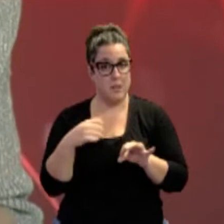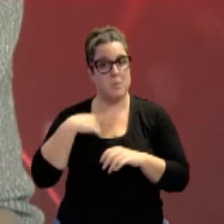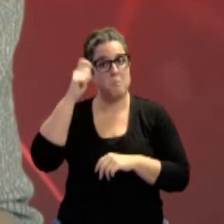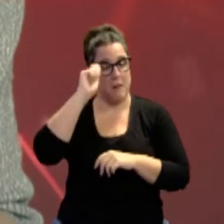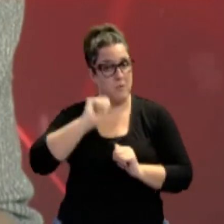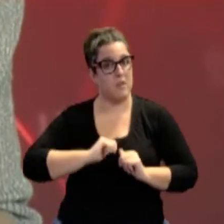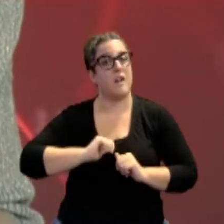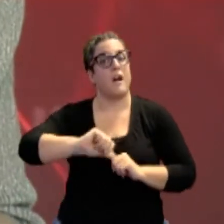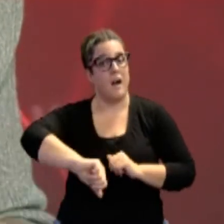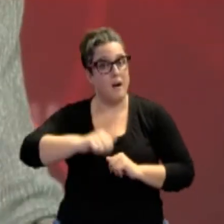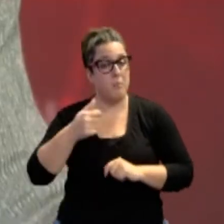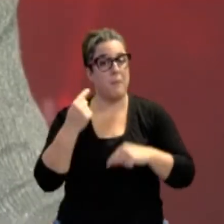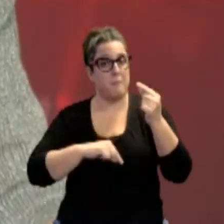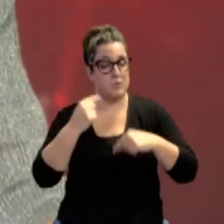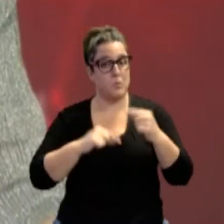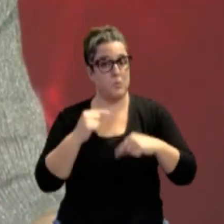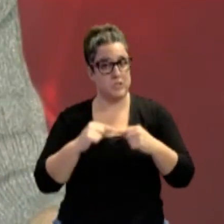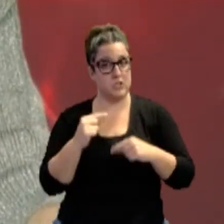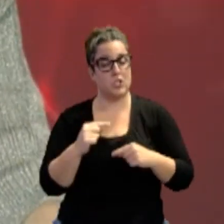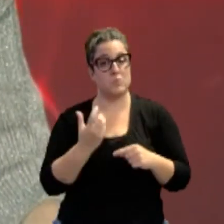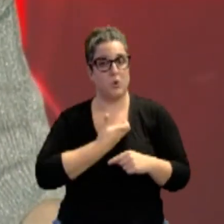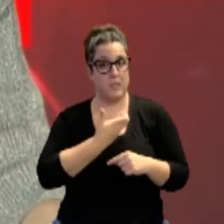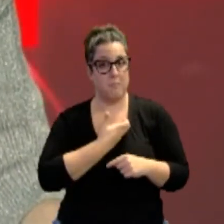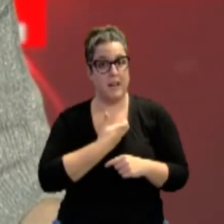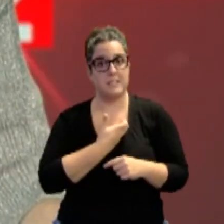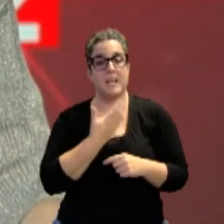los presupuestos municipales con los votos de Navarra Suma y del PSN.